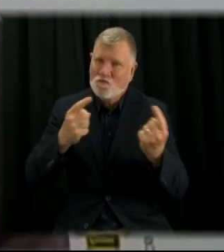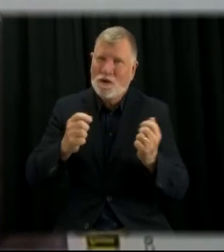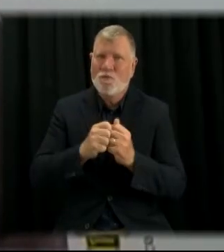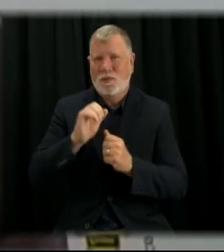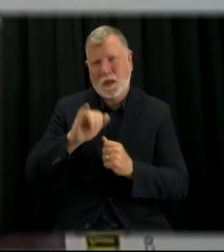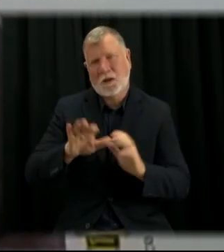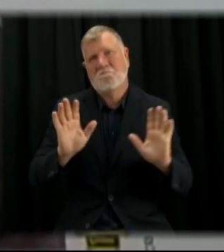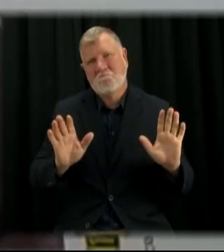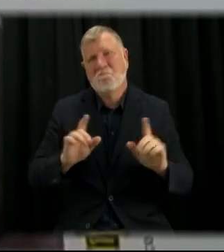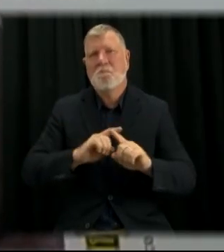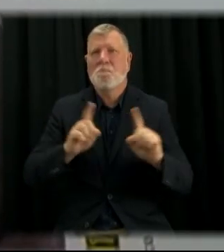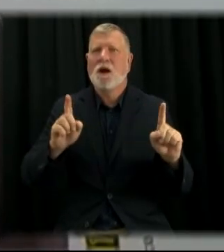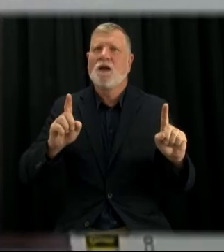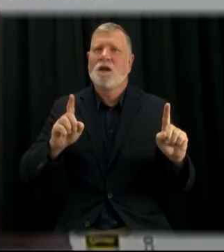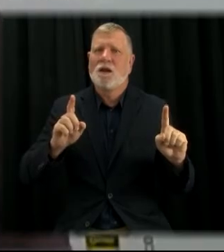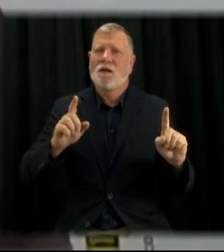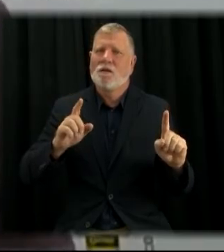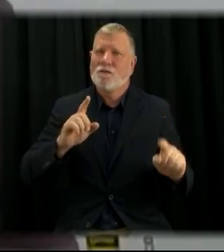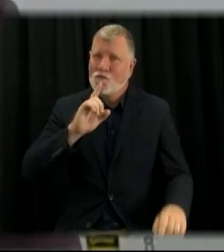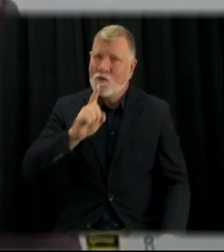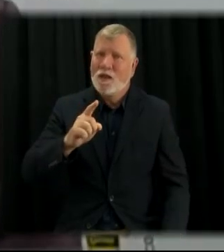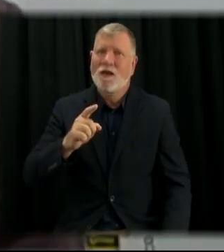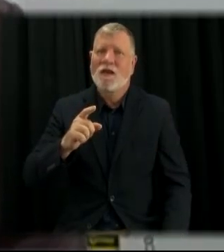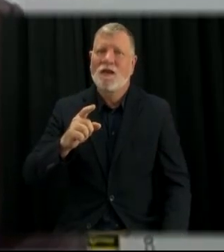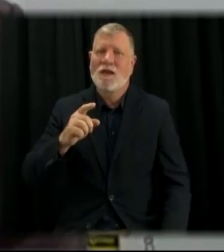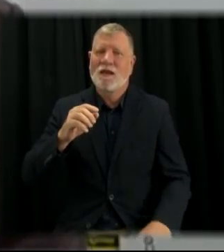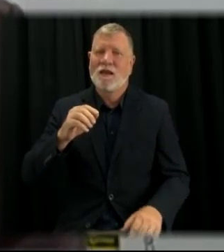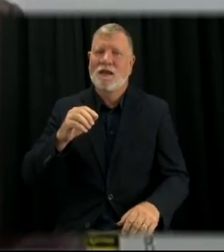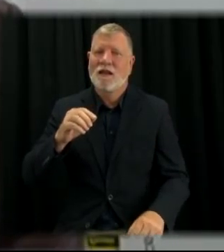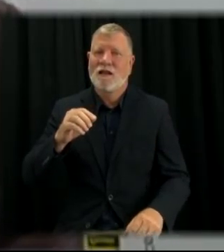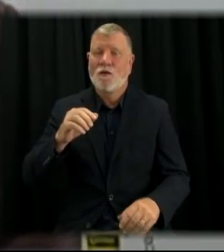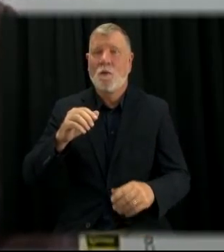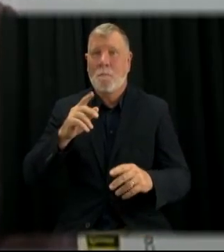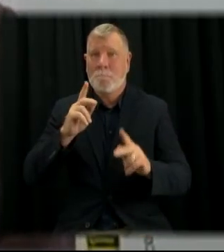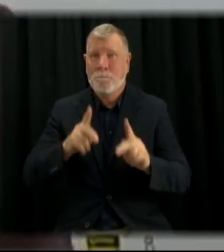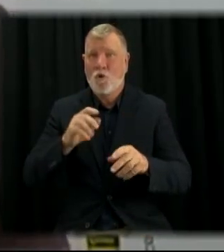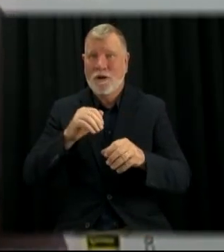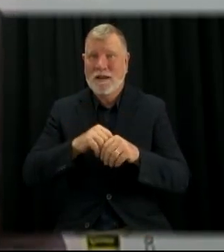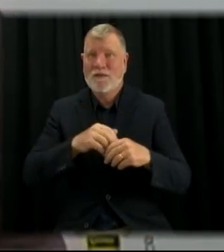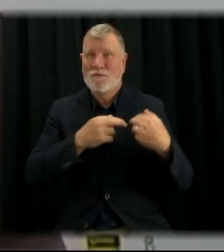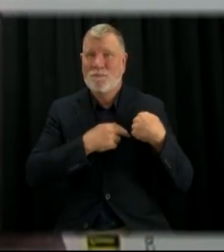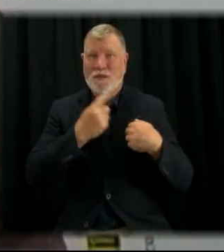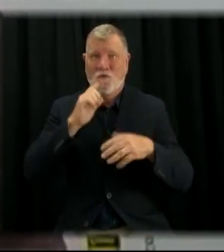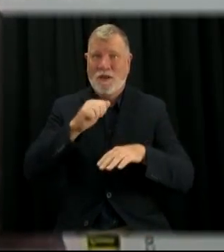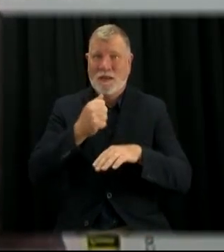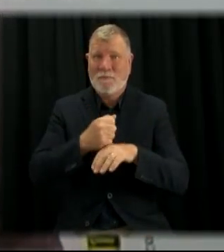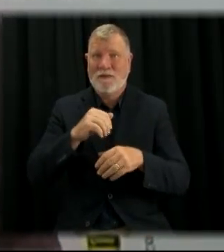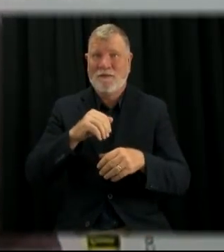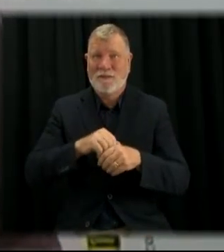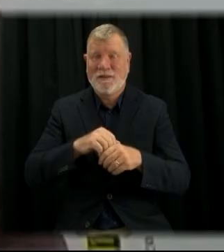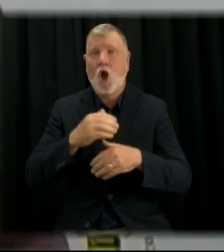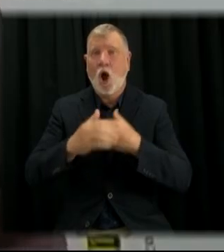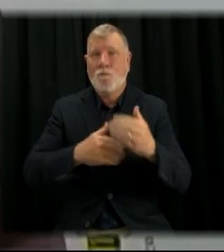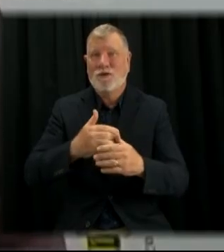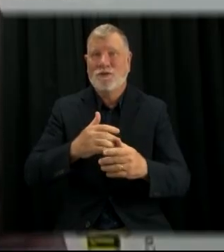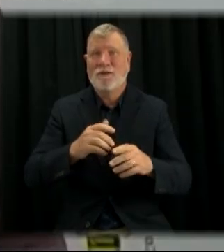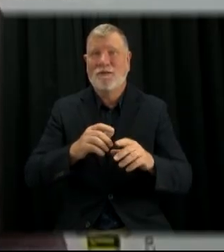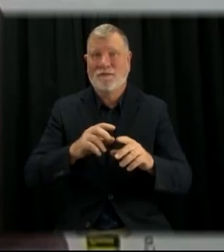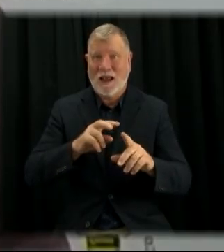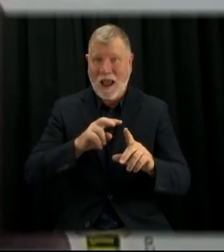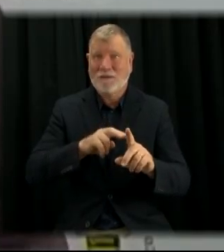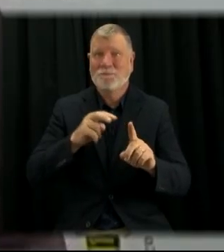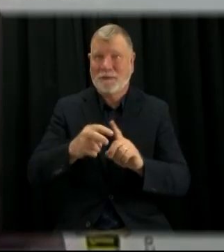tengo que diferir, vamos a tener que estar de acuerdo en estar de desacuerdo. Pero sinceramente, pero siendo una persona que estuvo a